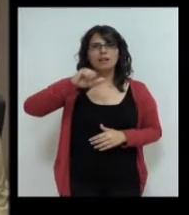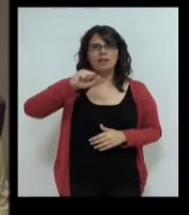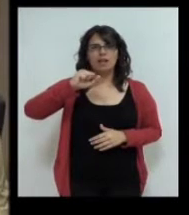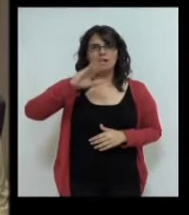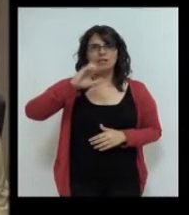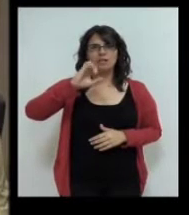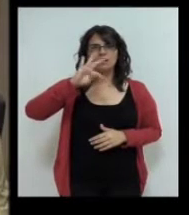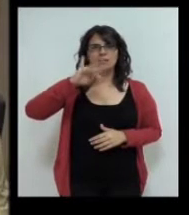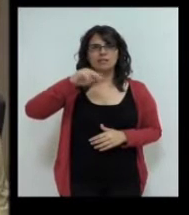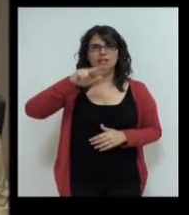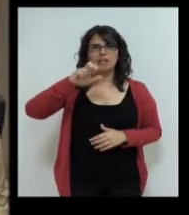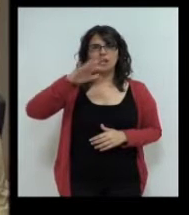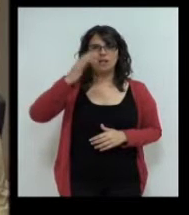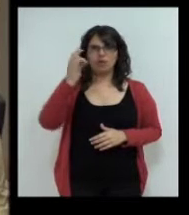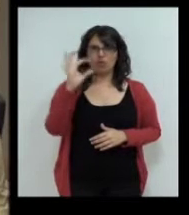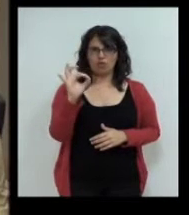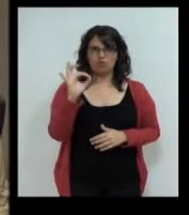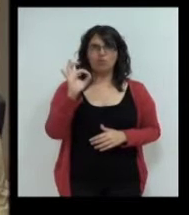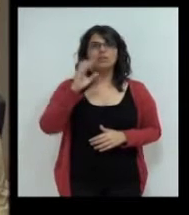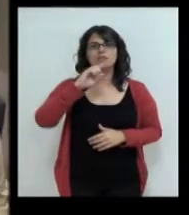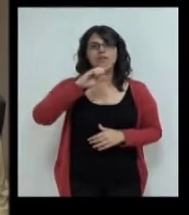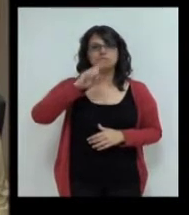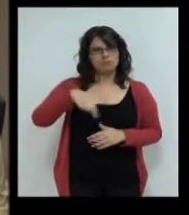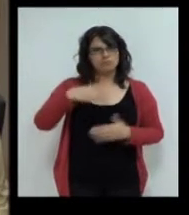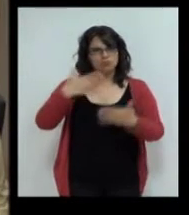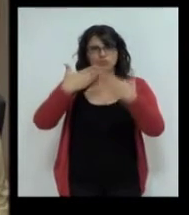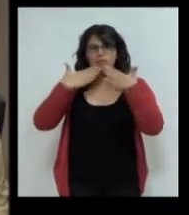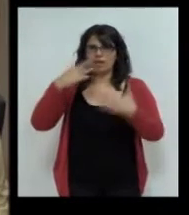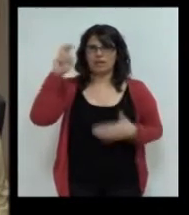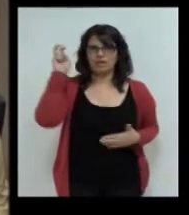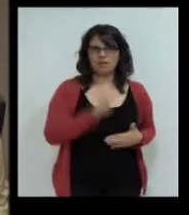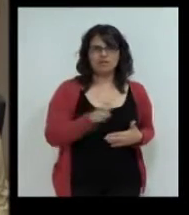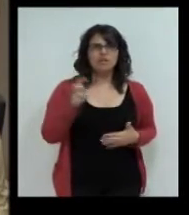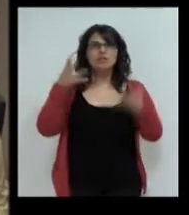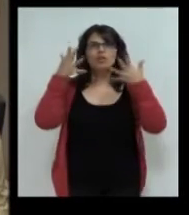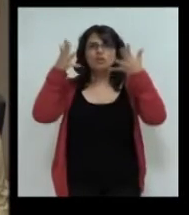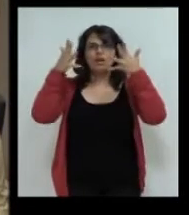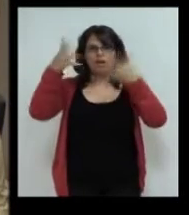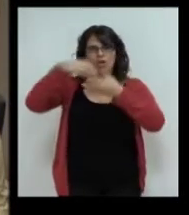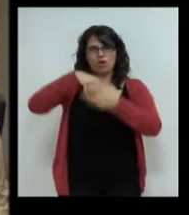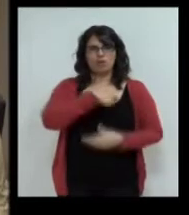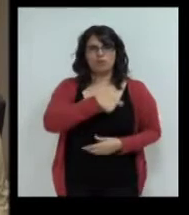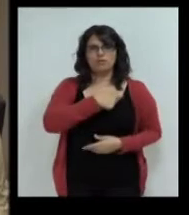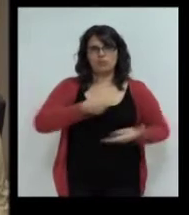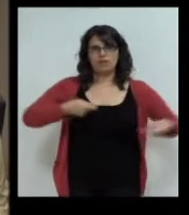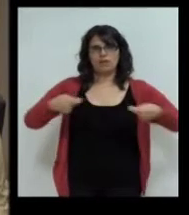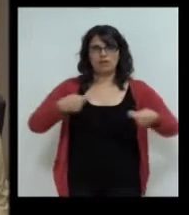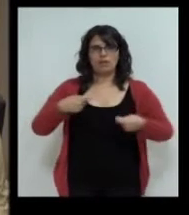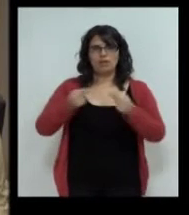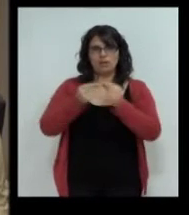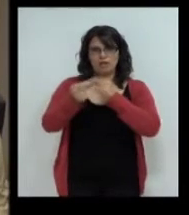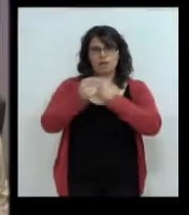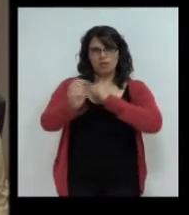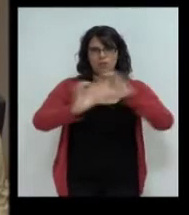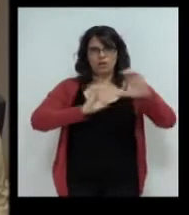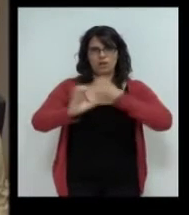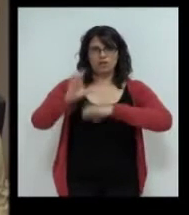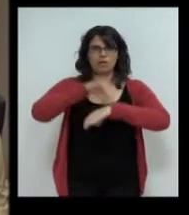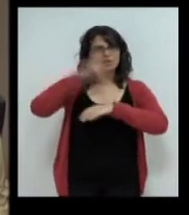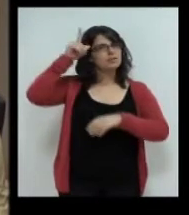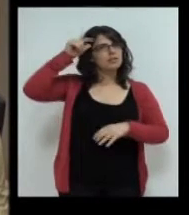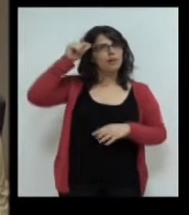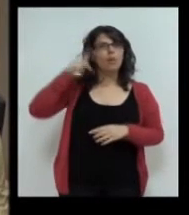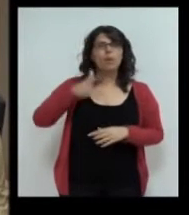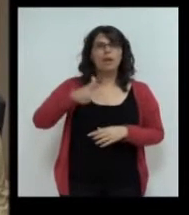casa, te agradezco que estés también en la mesa, consejero de la Comisión del Mercado de Telecomunicaciones, doctor en Derecho de la